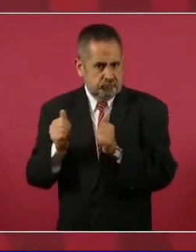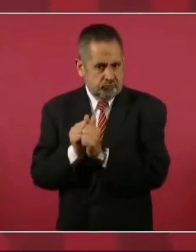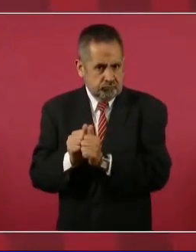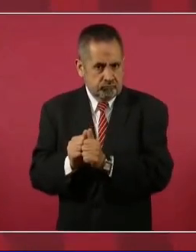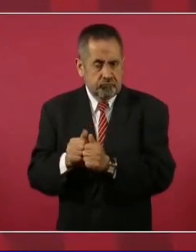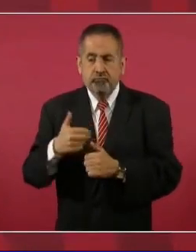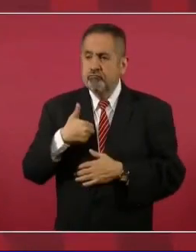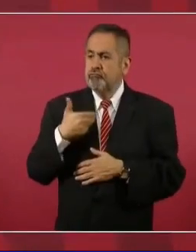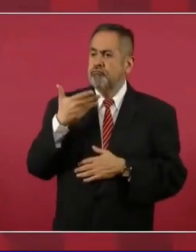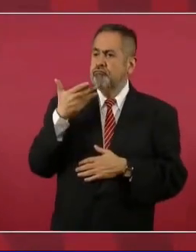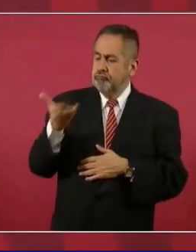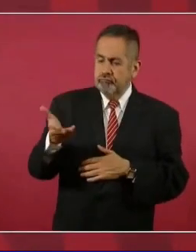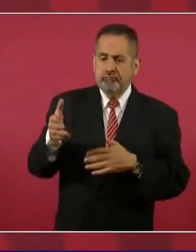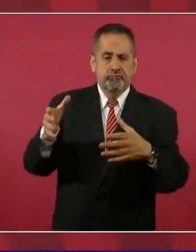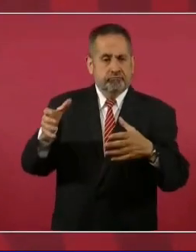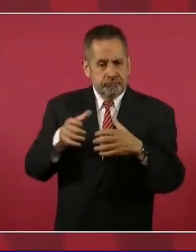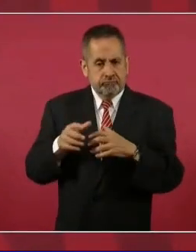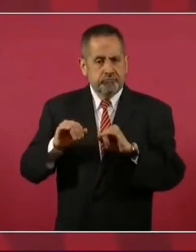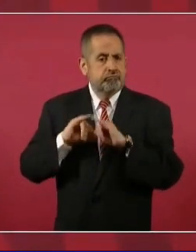pedí una reunión